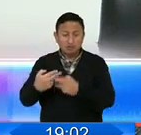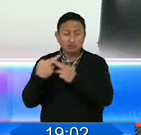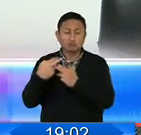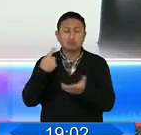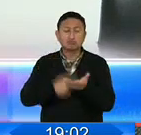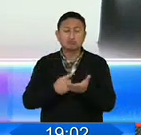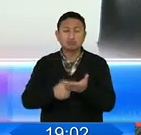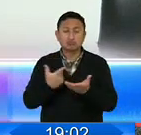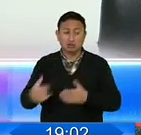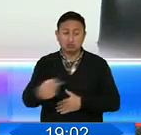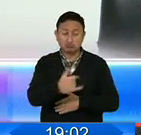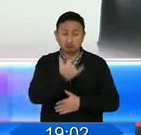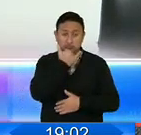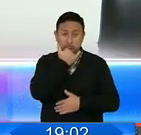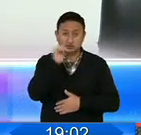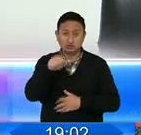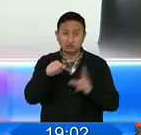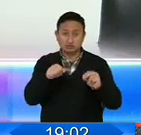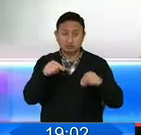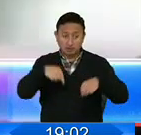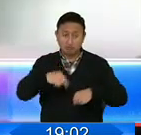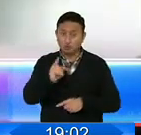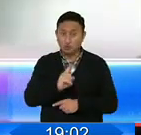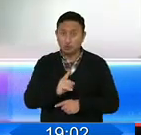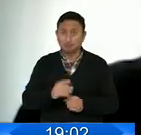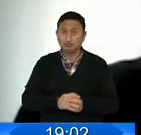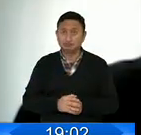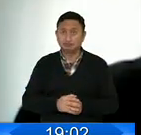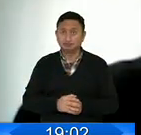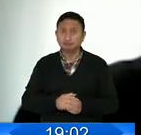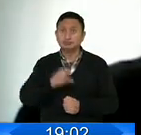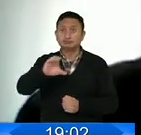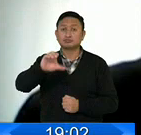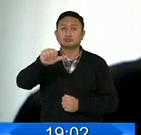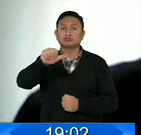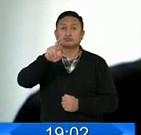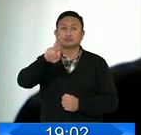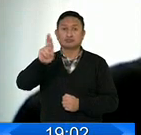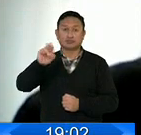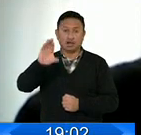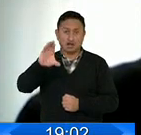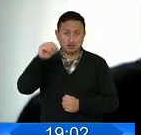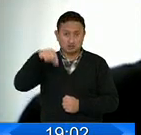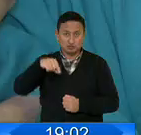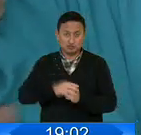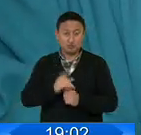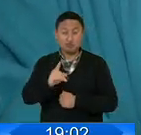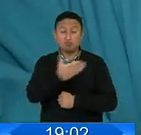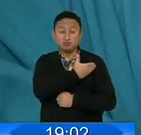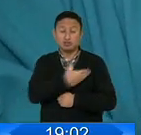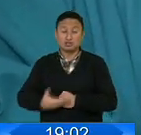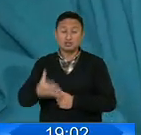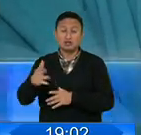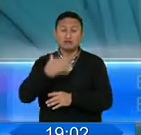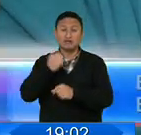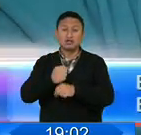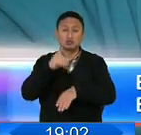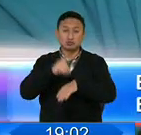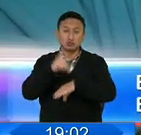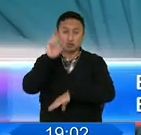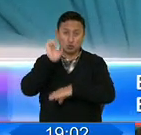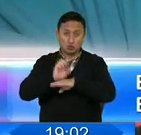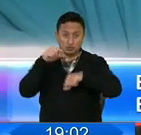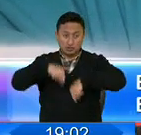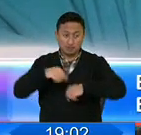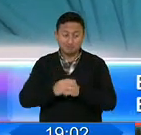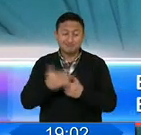eso es un delito, y eso no es un delito. Santiago Carrasco, presidente de la Federación Médica Ecuatoriana, dice que más allá de conocer los nombres de